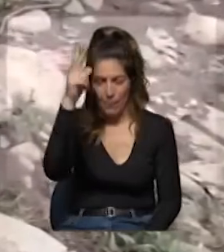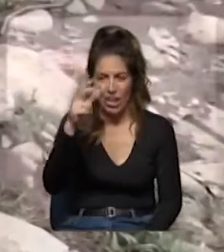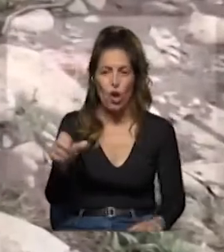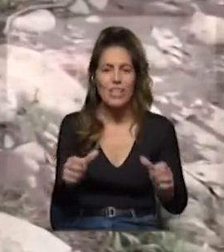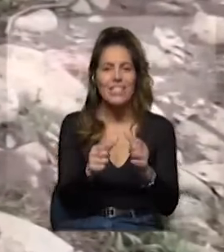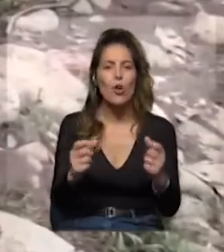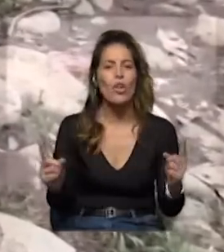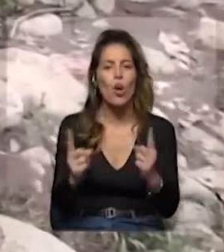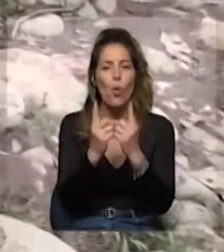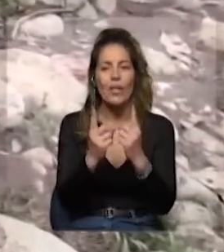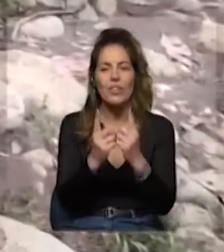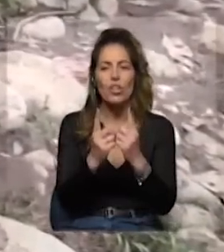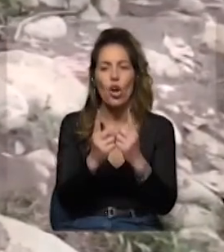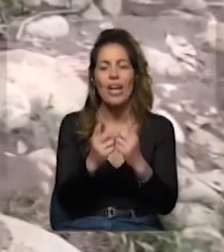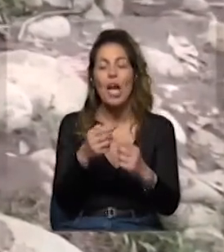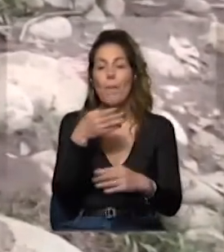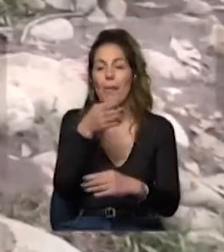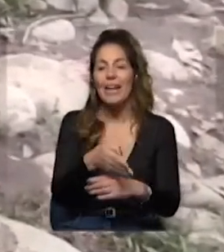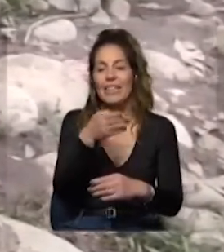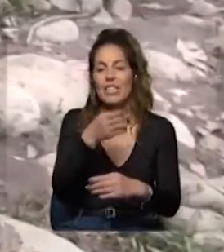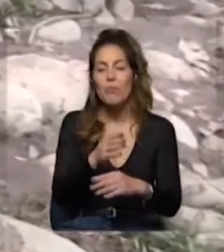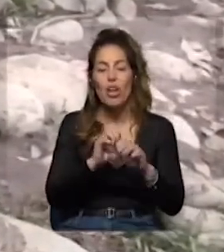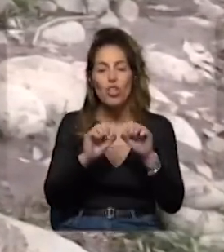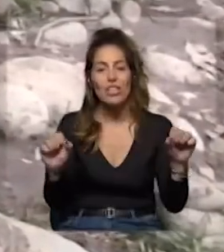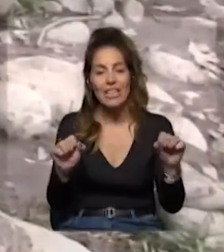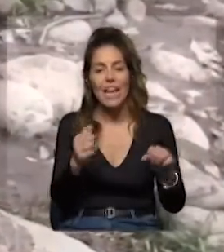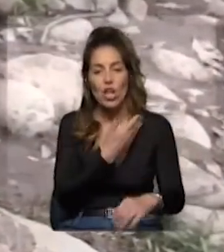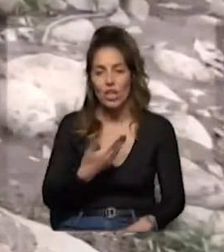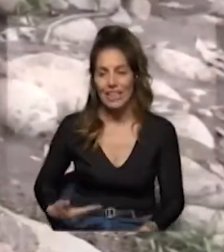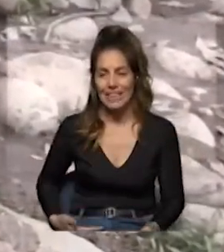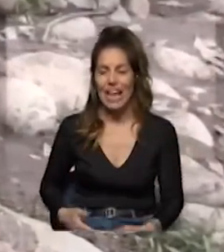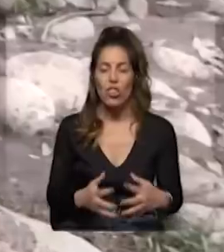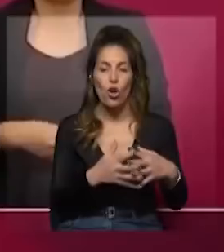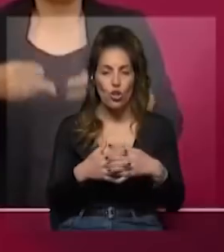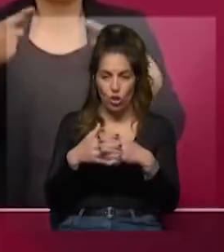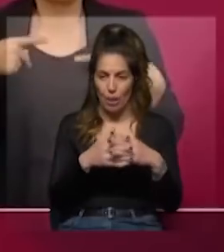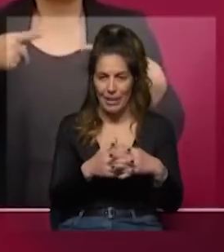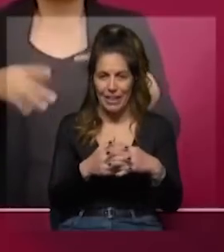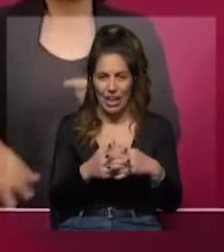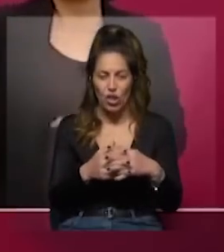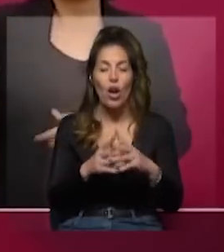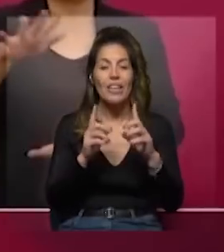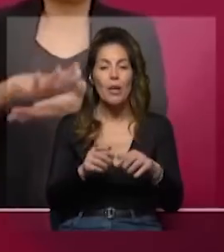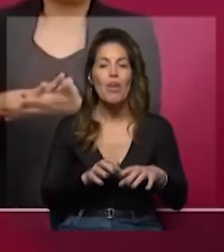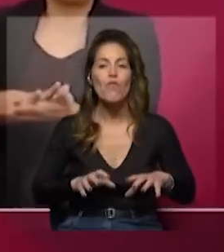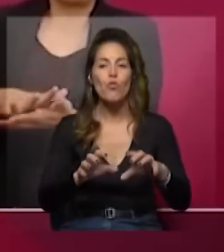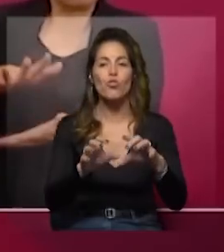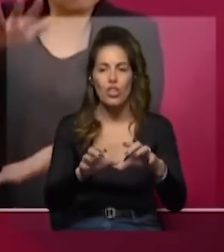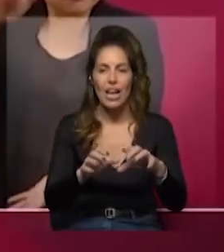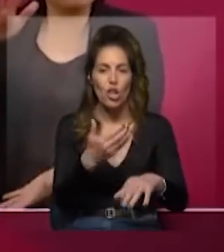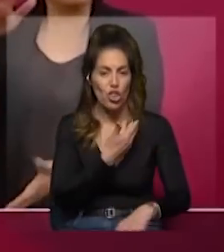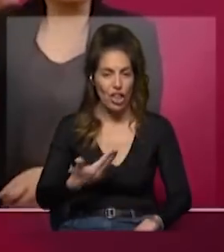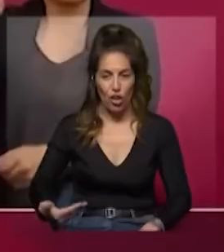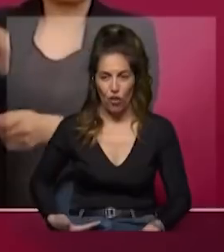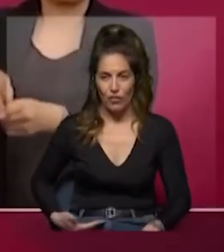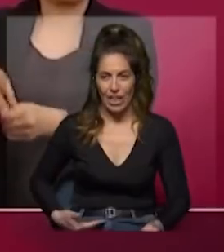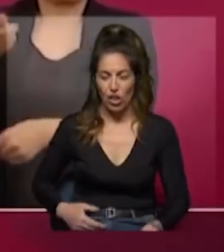un encuentro de alto nivel en el que participaron el secretario de estado norteamericano Anthony blinken y funcionarios del gobierno de López Obrador